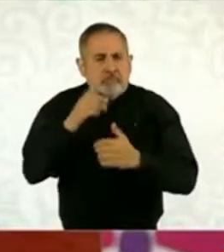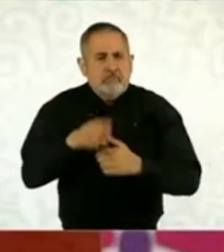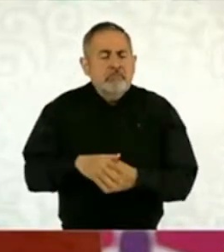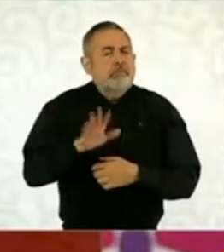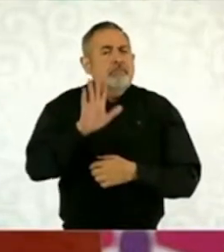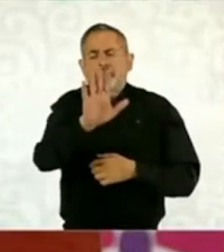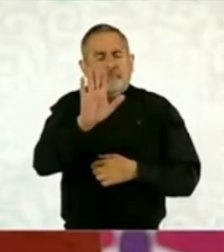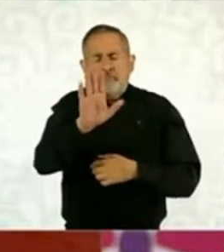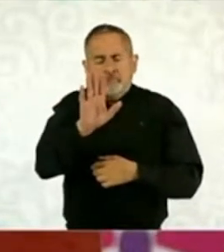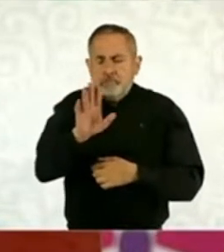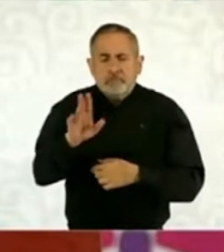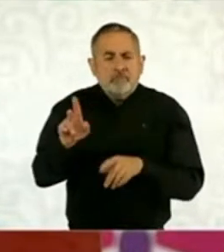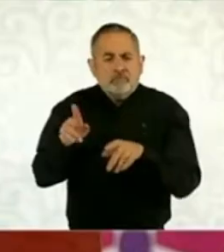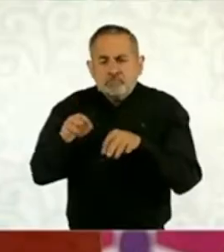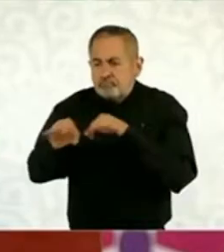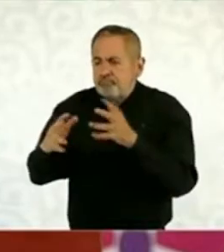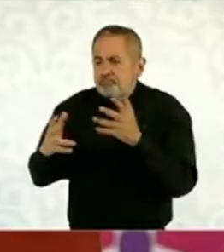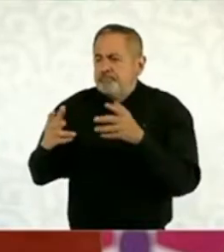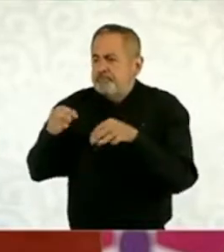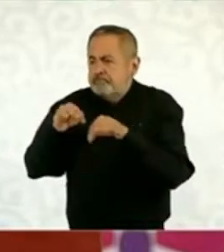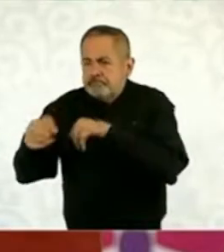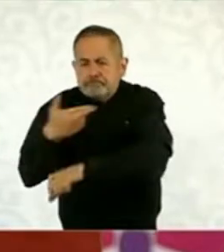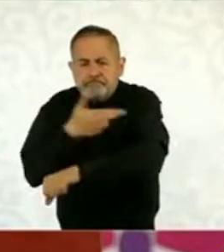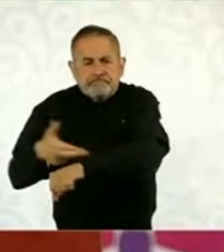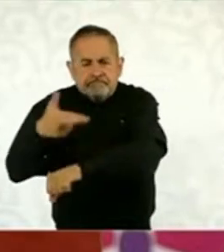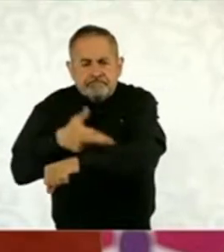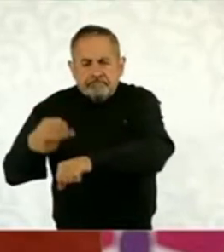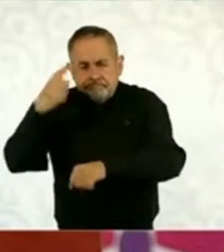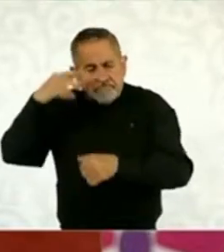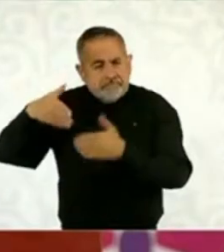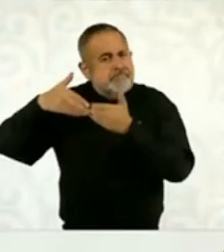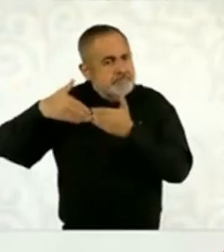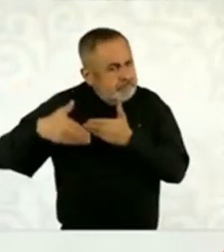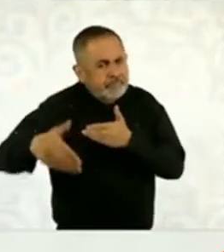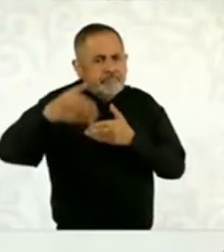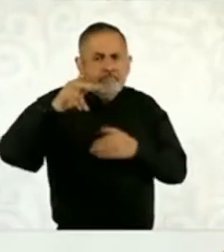un esquema integral de largo plazo para Pemex.